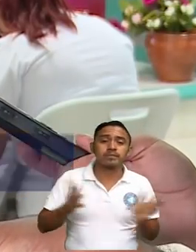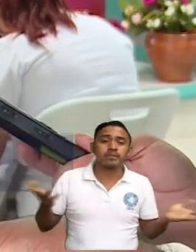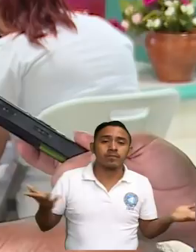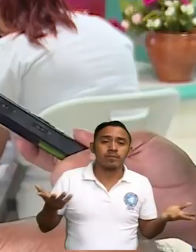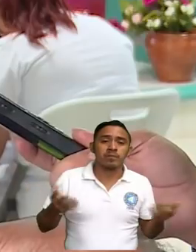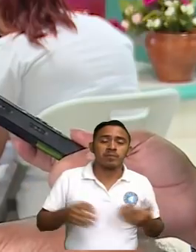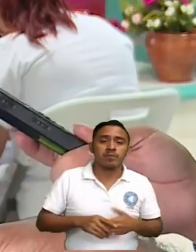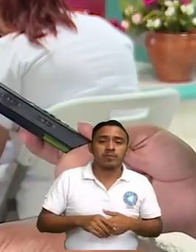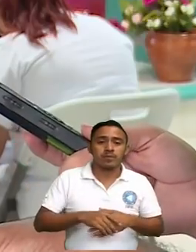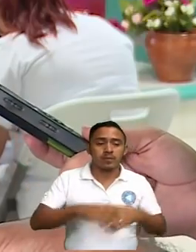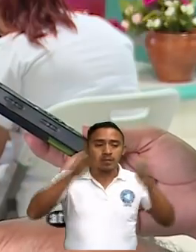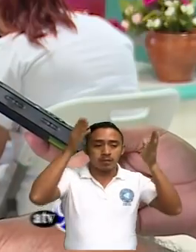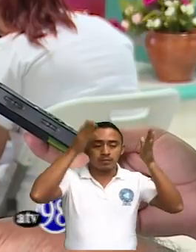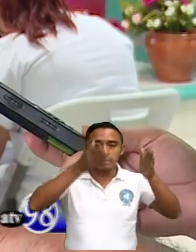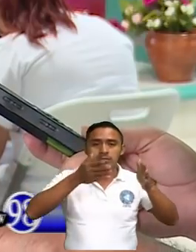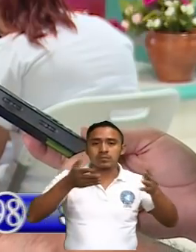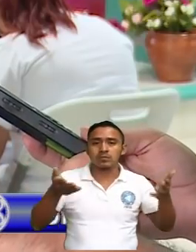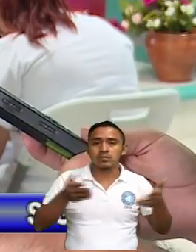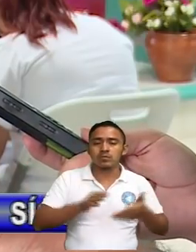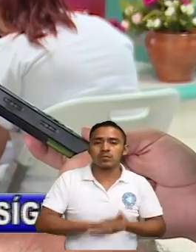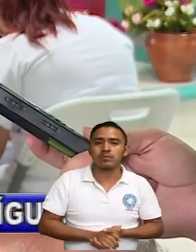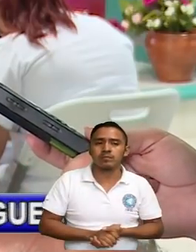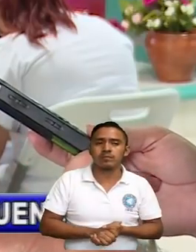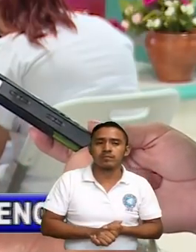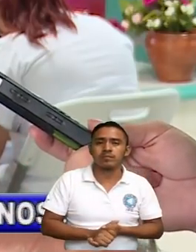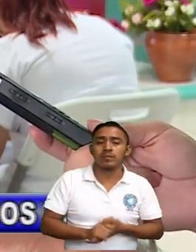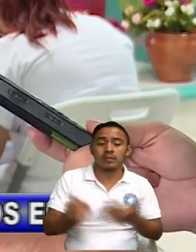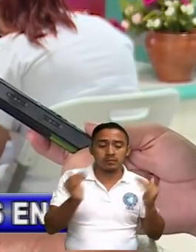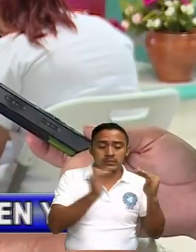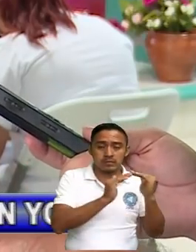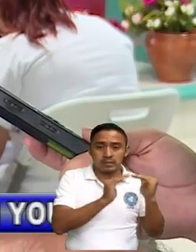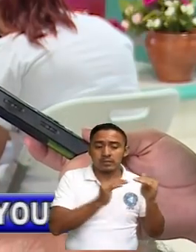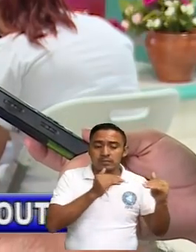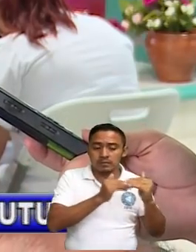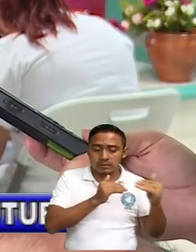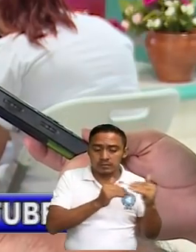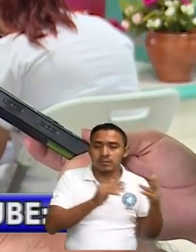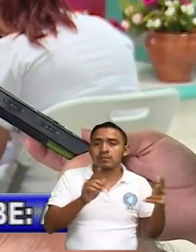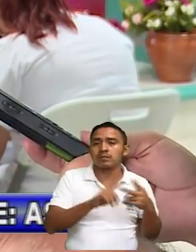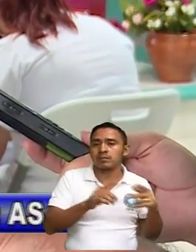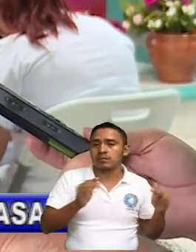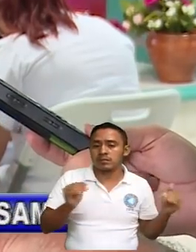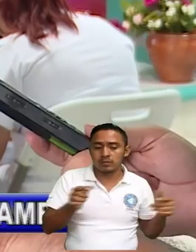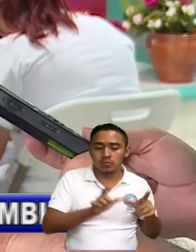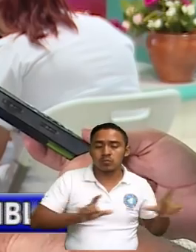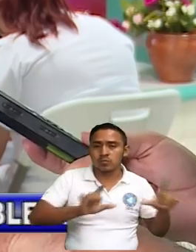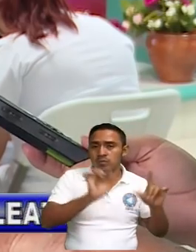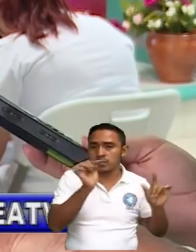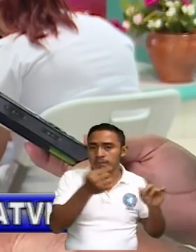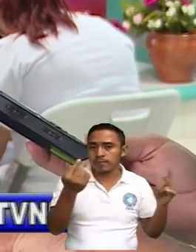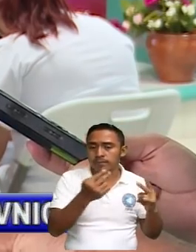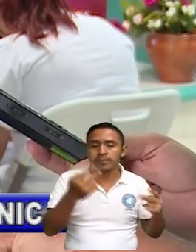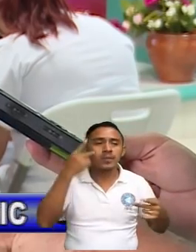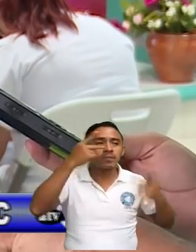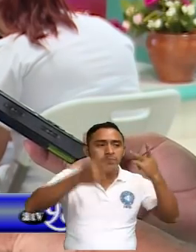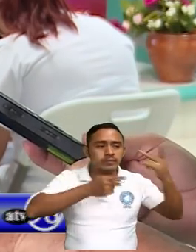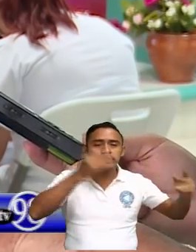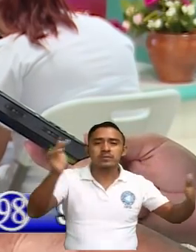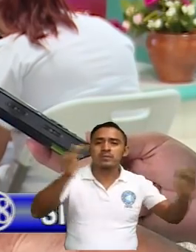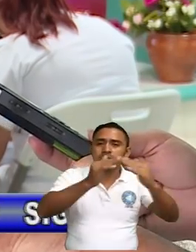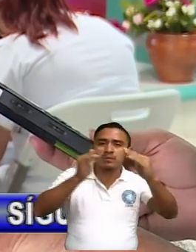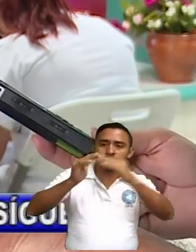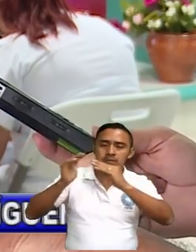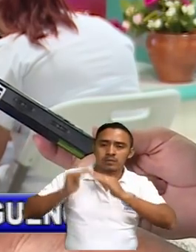la atención desde el nivel, desde el hogar, la atención desde el sector. Visitamos casa a casa,